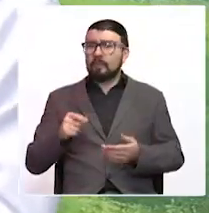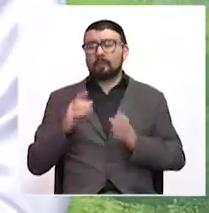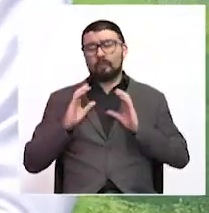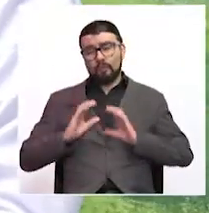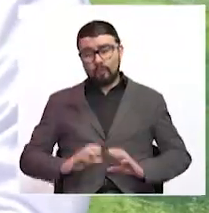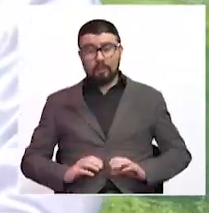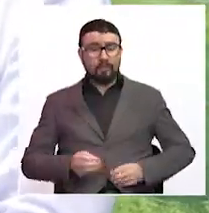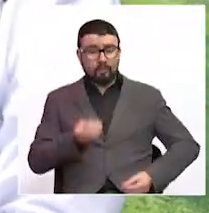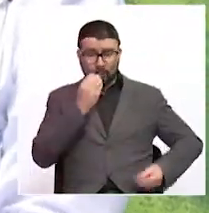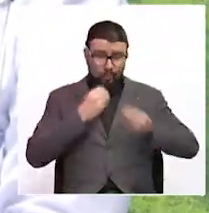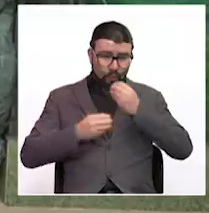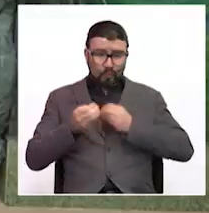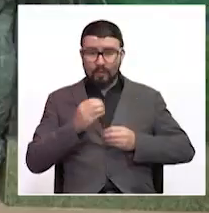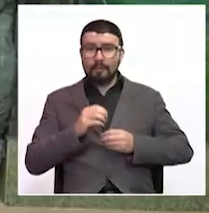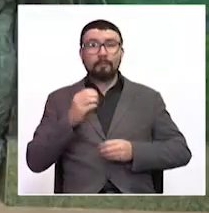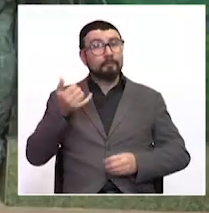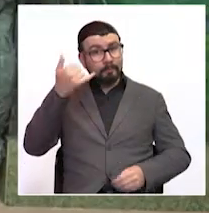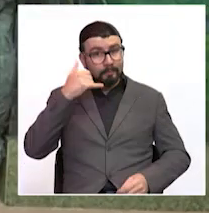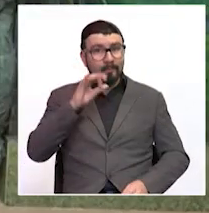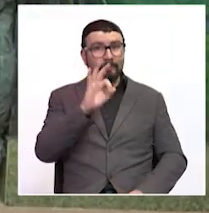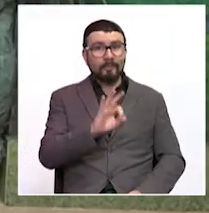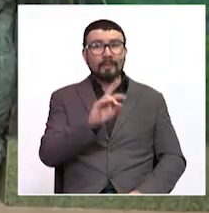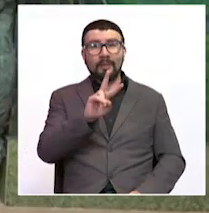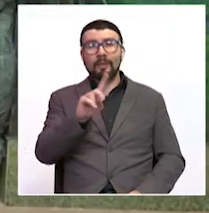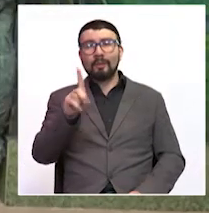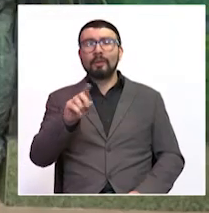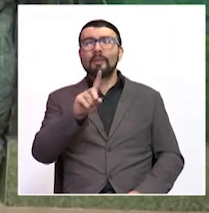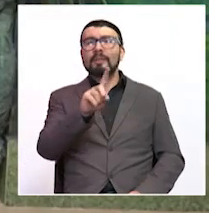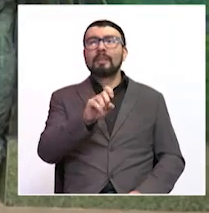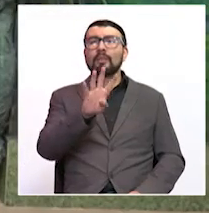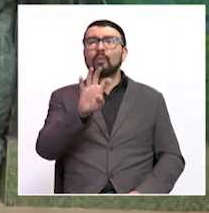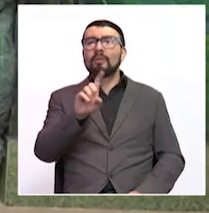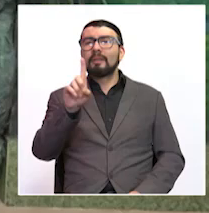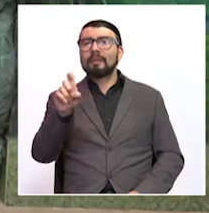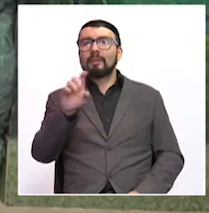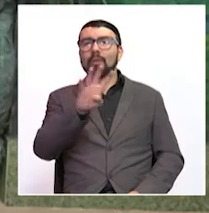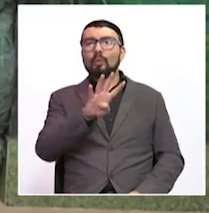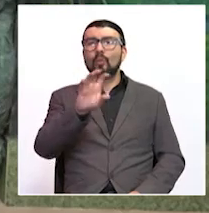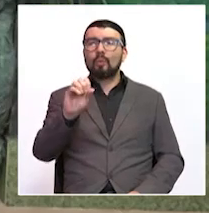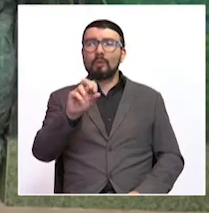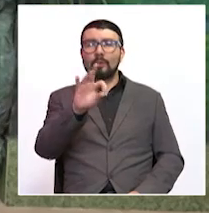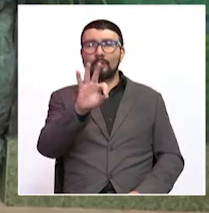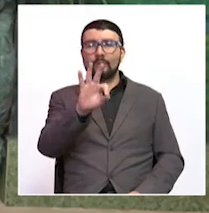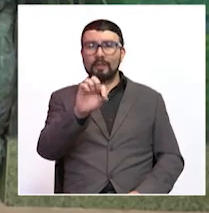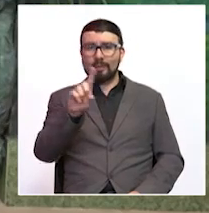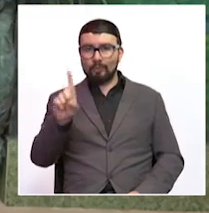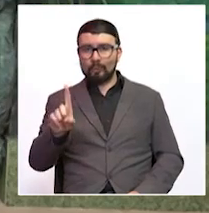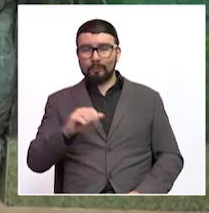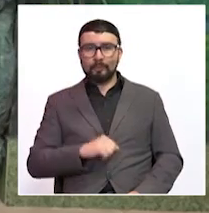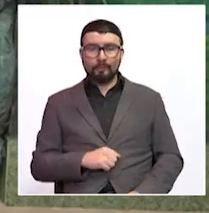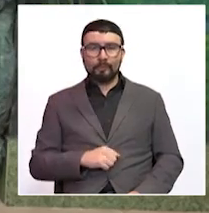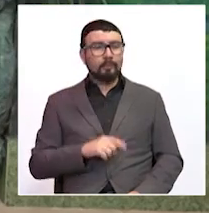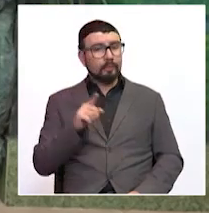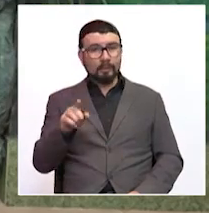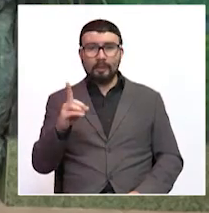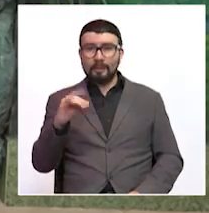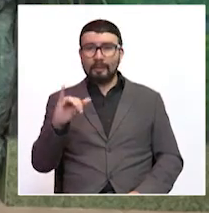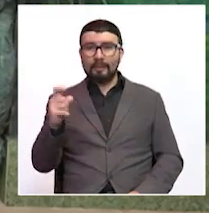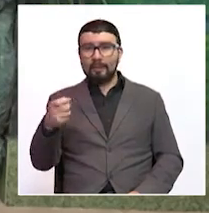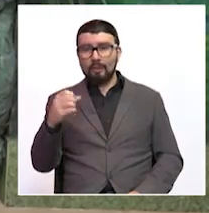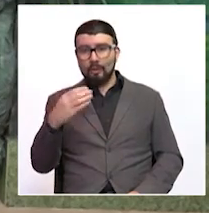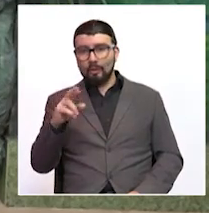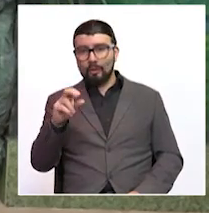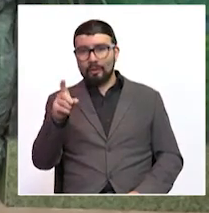disfrutan 3 21 696 40 81 diego restrepo